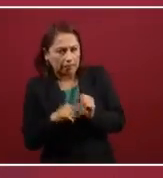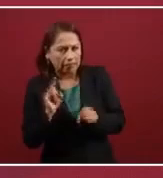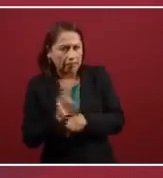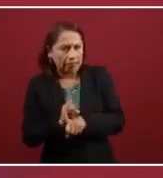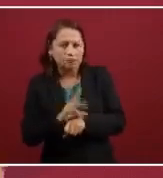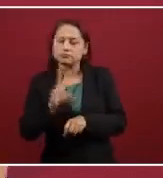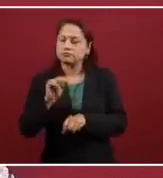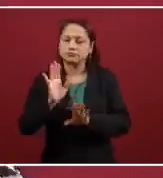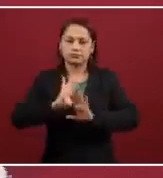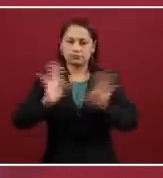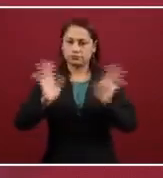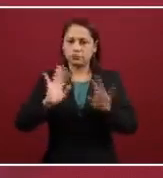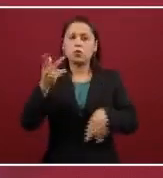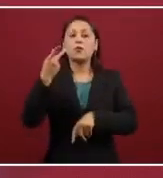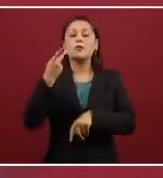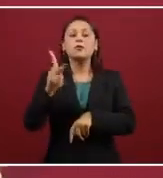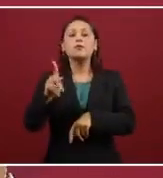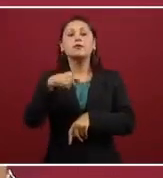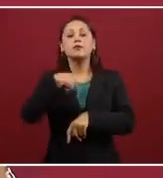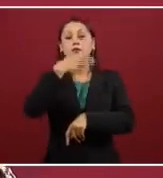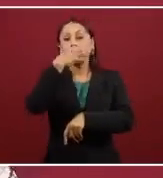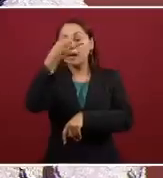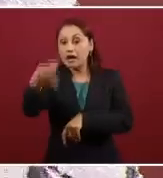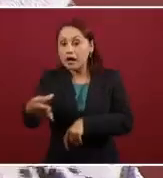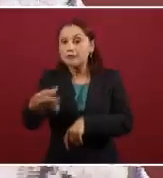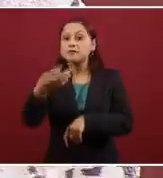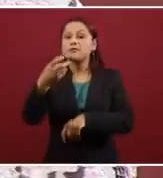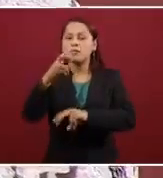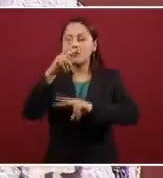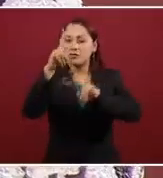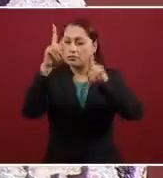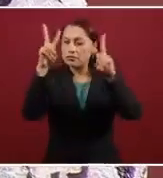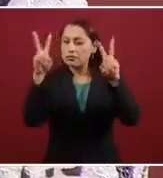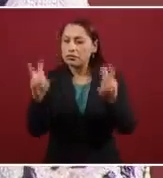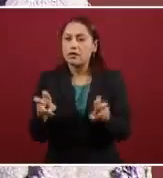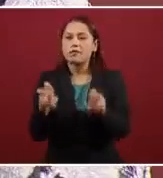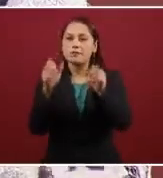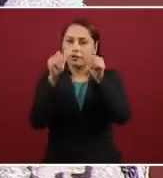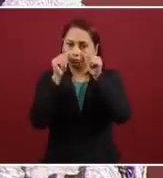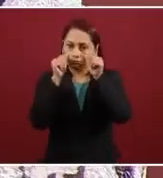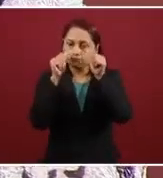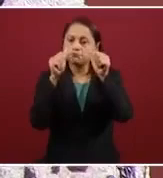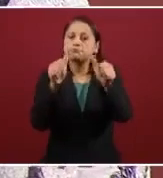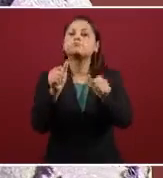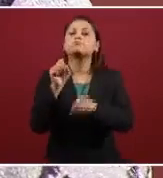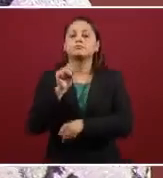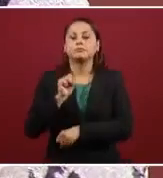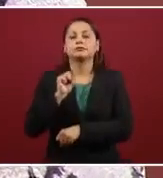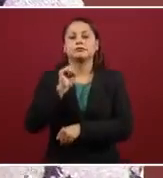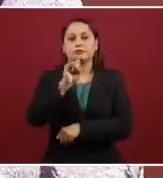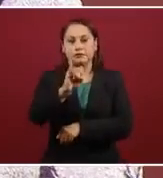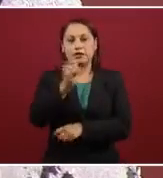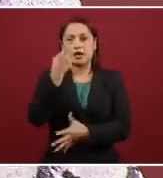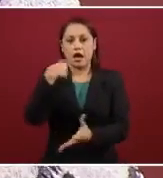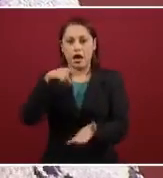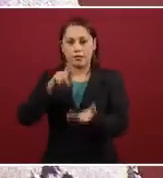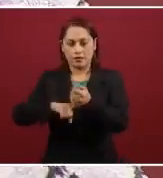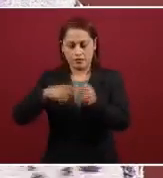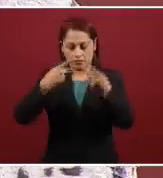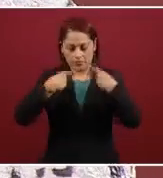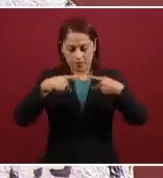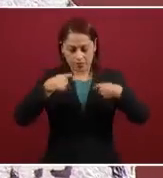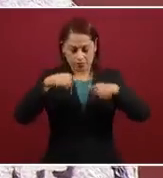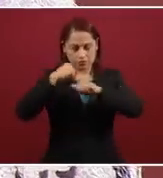quedar claro es que estamos en el tema y que tenemos los instrumentos, el personal y